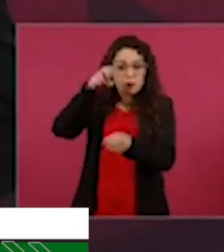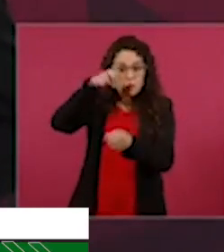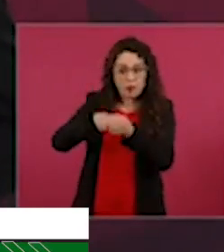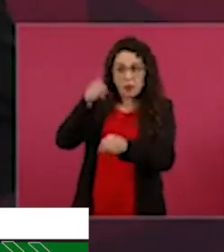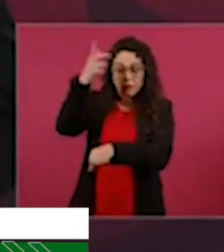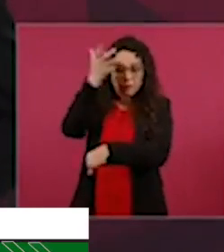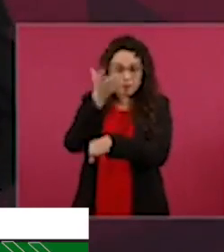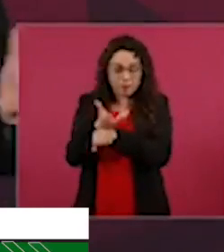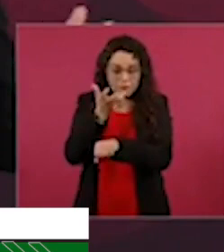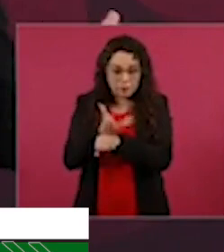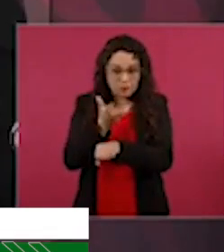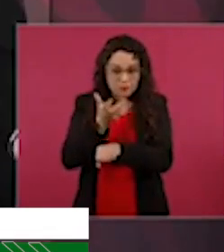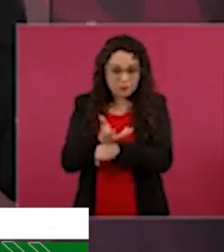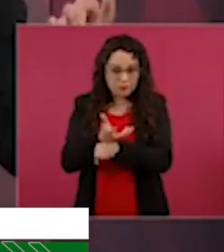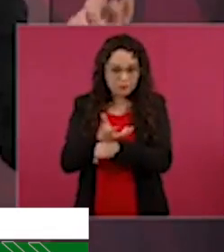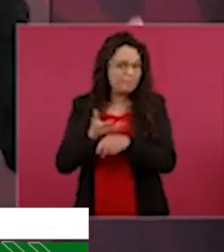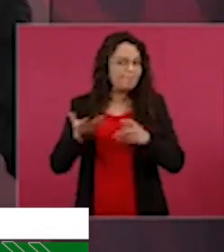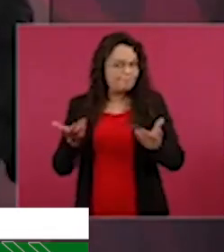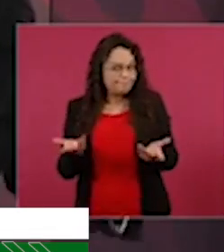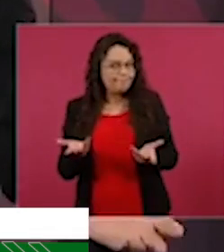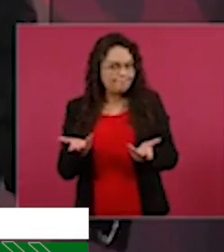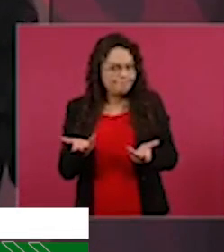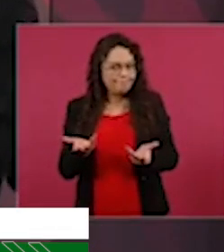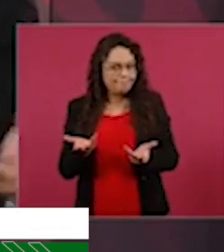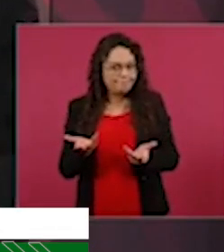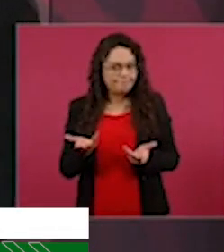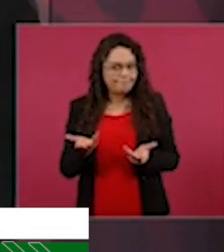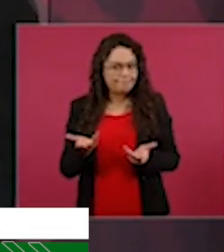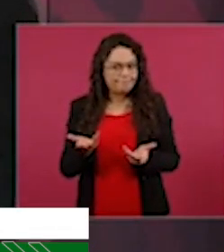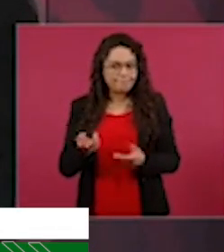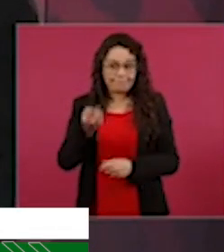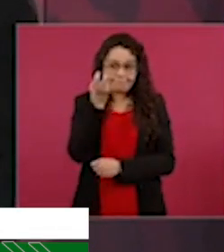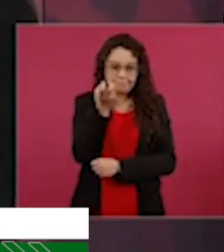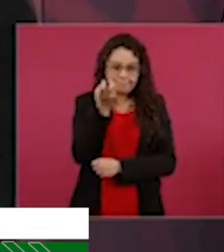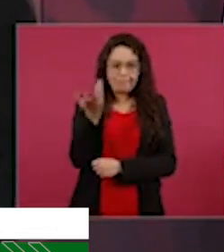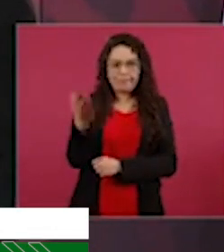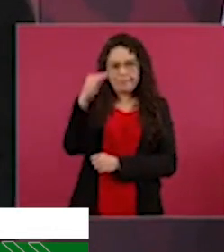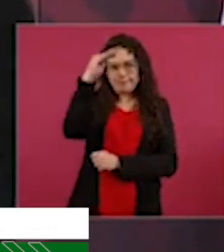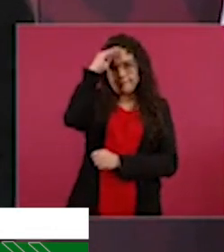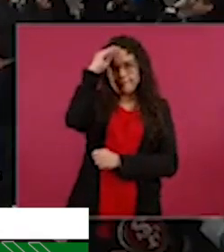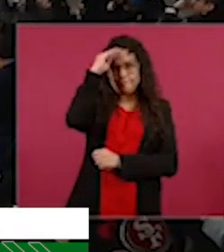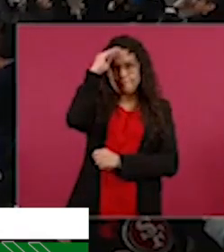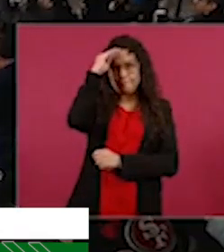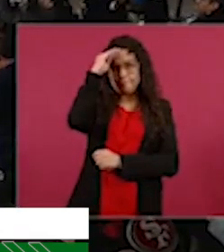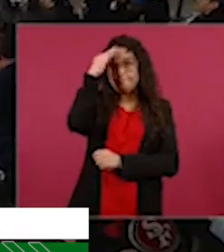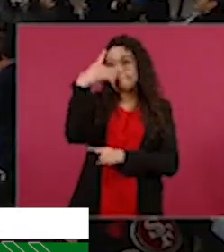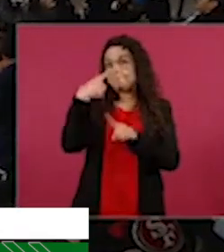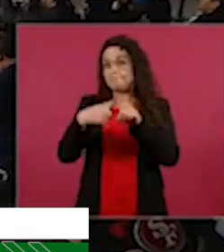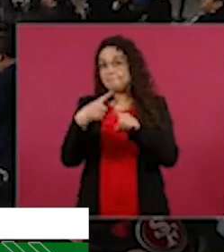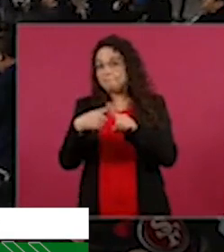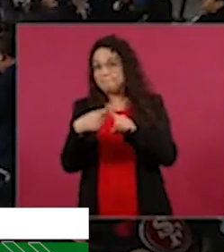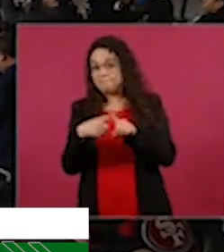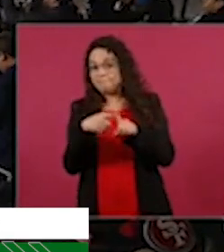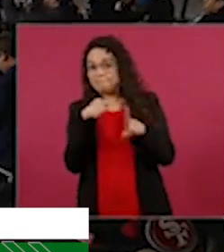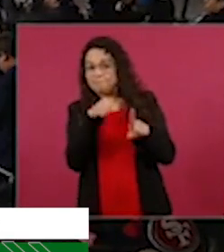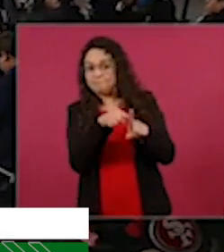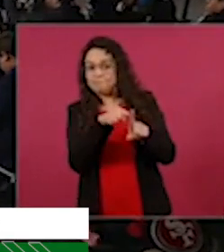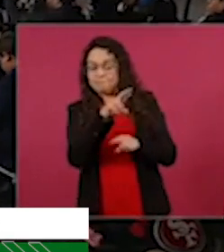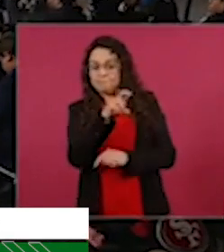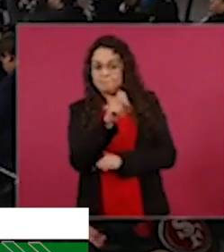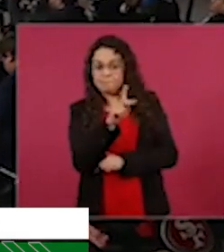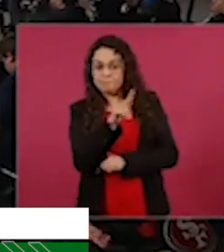ofreció viajar a ese país a una ceremonia con el partido que se comprometa a regularizar a los migrantes mexicanos y de